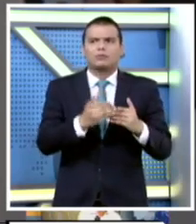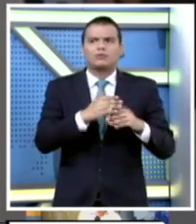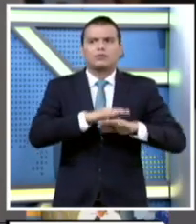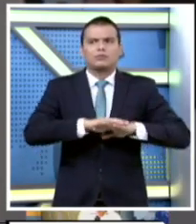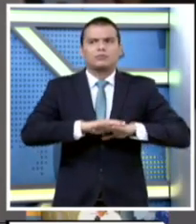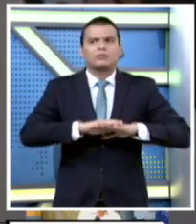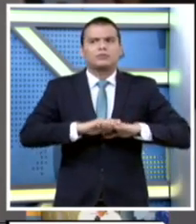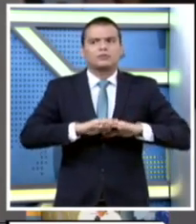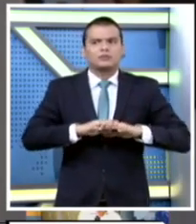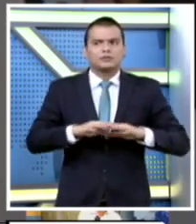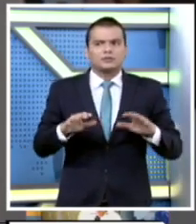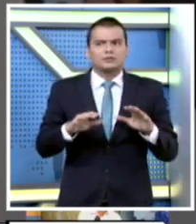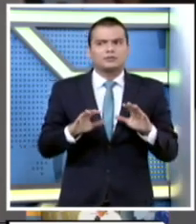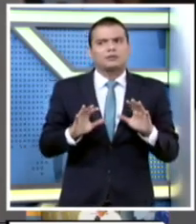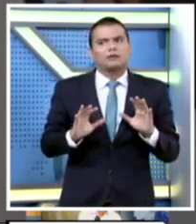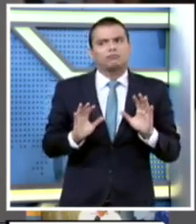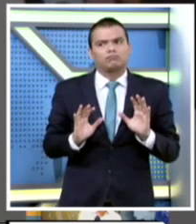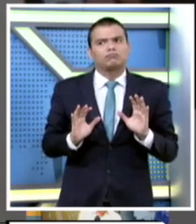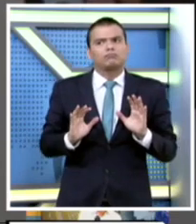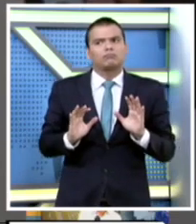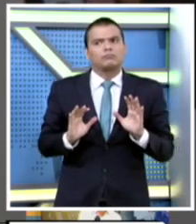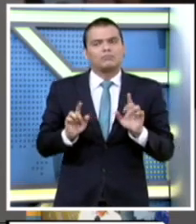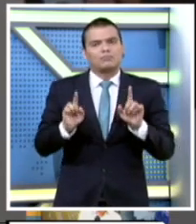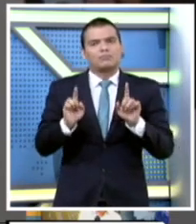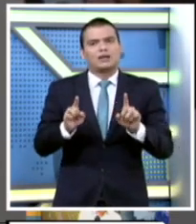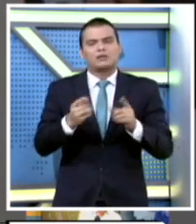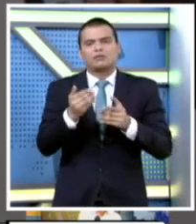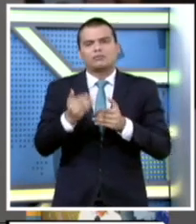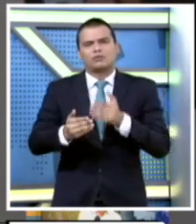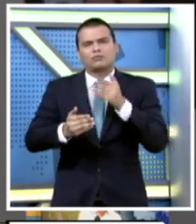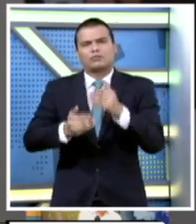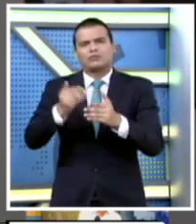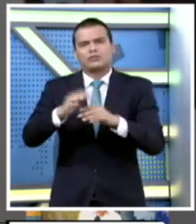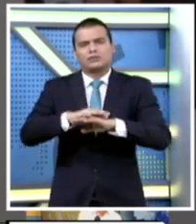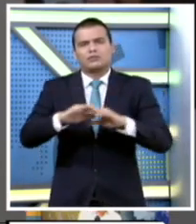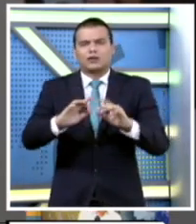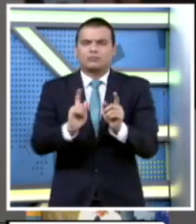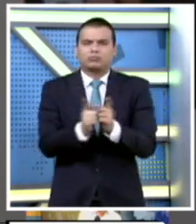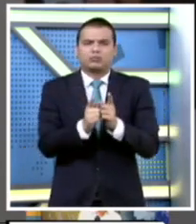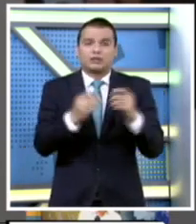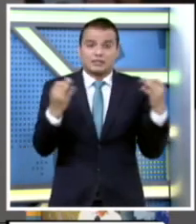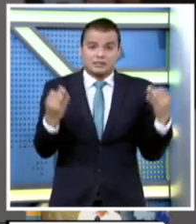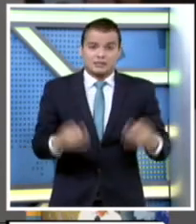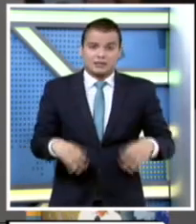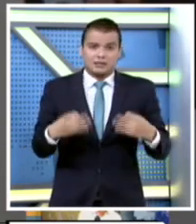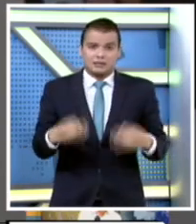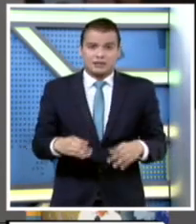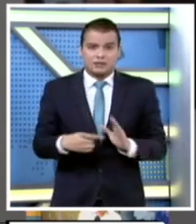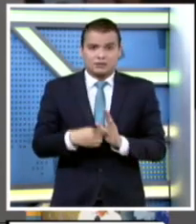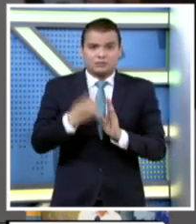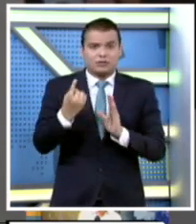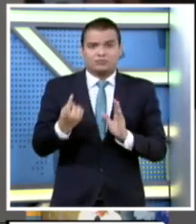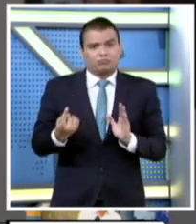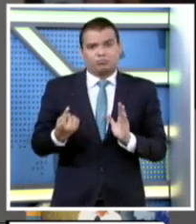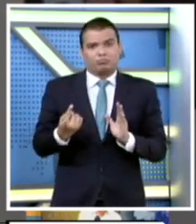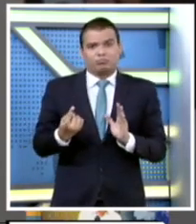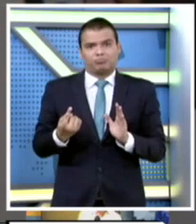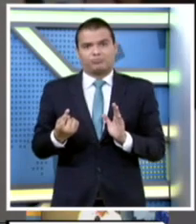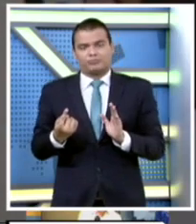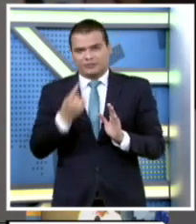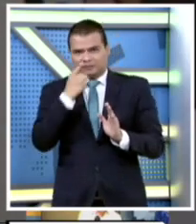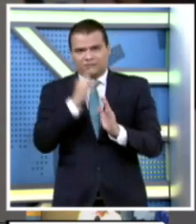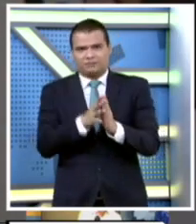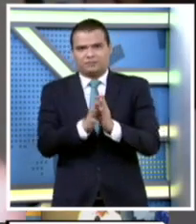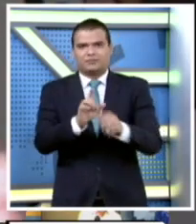hay oportunidades de mejorar, pero este tipo de procesos no es tan sencillo establecerlos de un día para el otro. Veamos